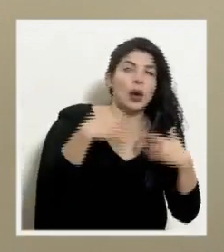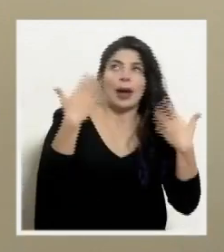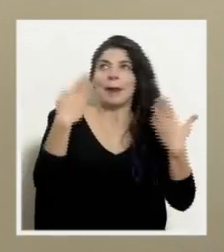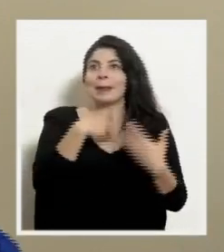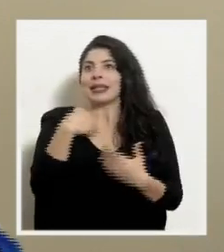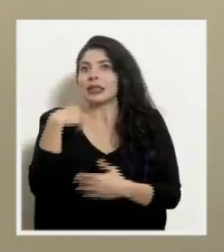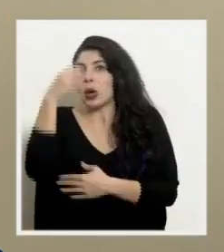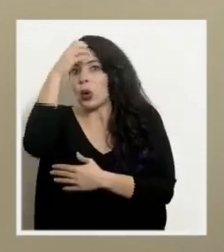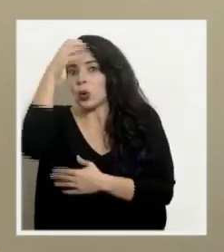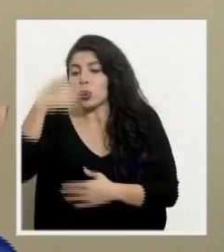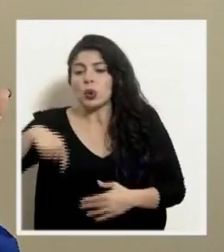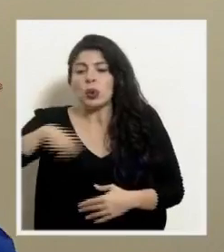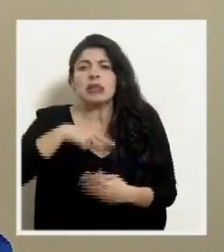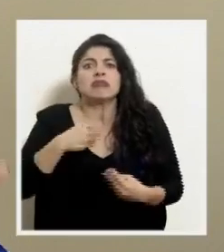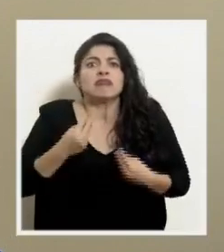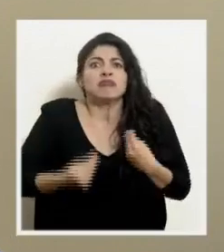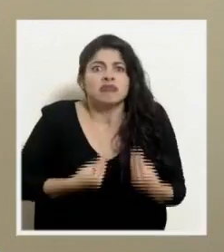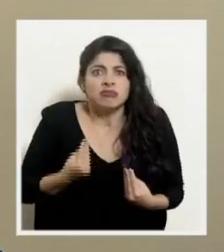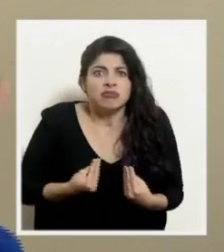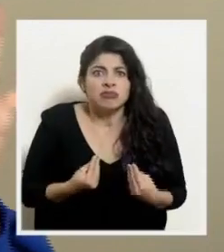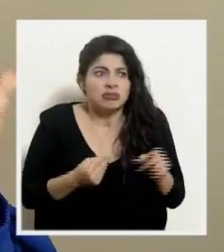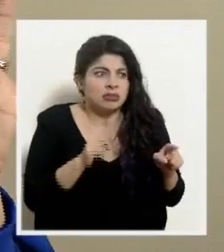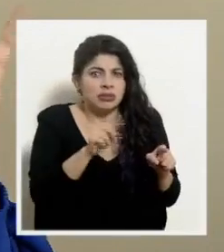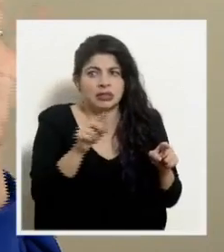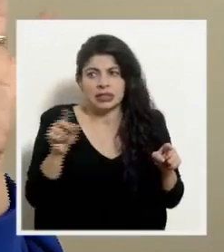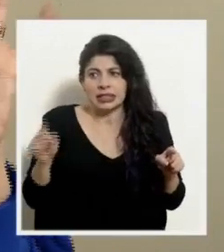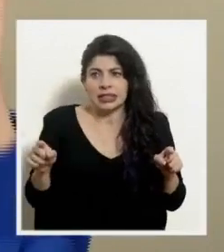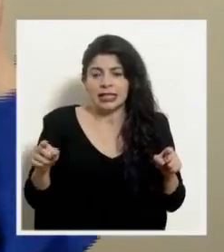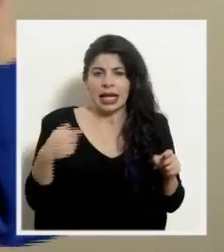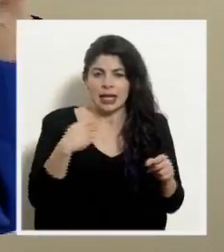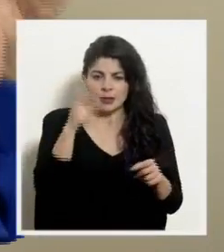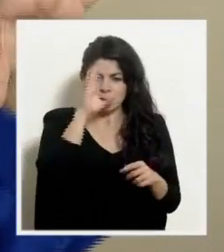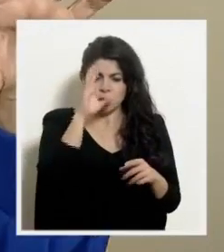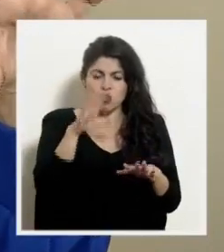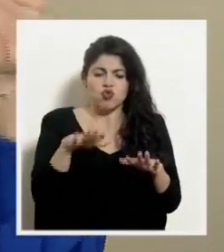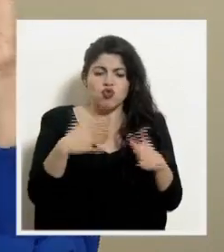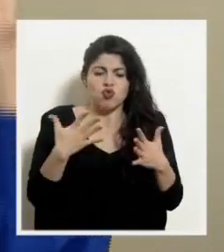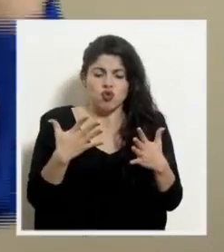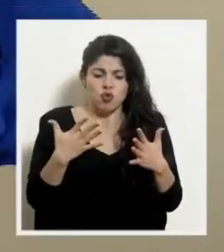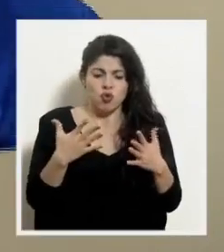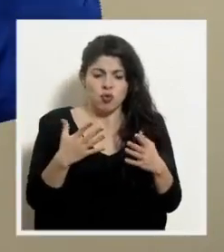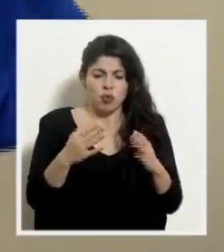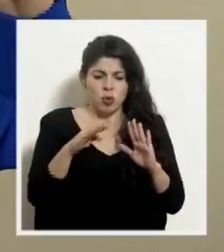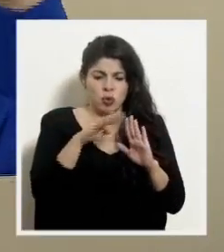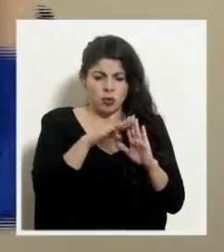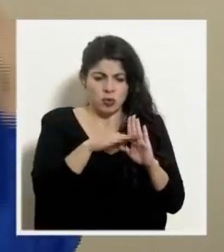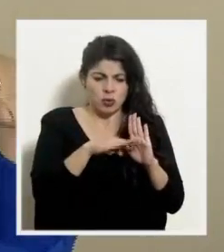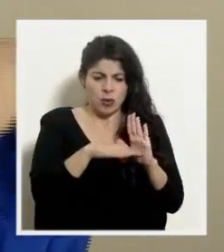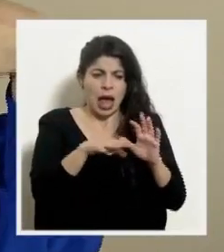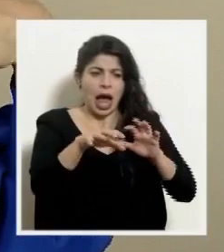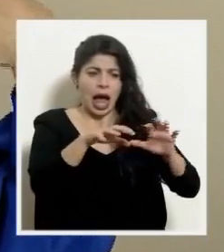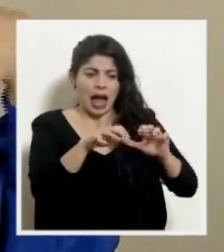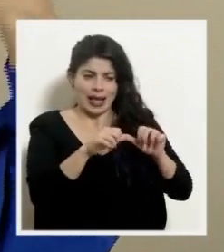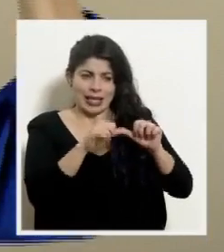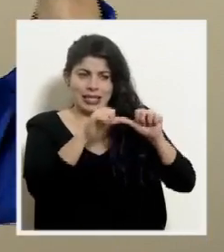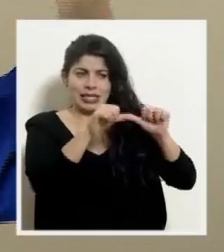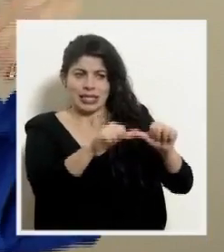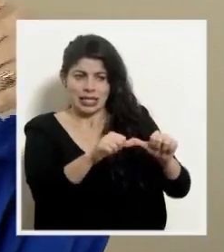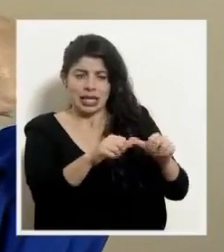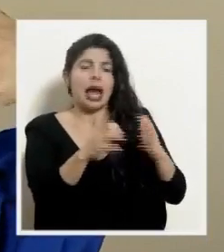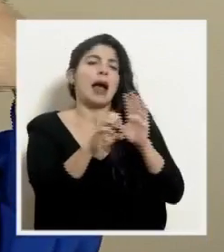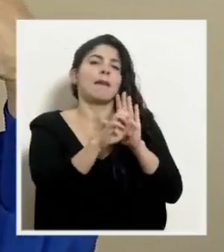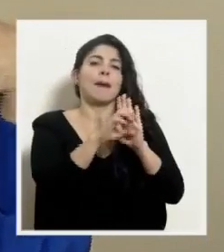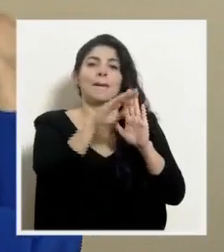Ministerio de Cultura, lo que hemos venido es generando no solamente los mecanismos de contención para que las actividades sigan funcionando, dígase